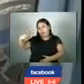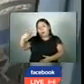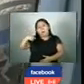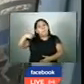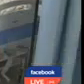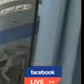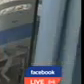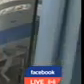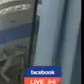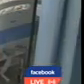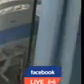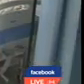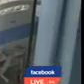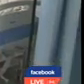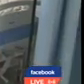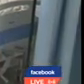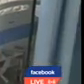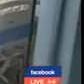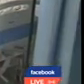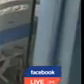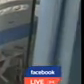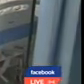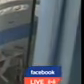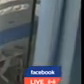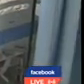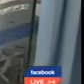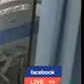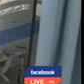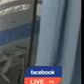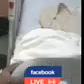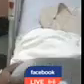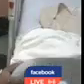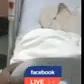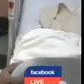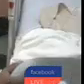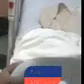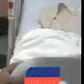futuras madres gozarán de muchos beneficios más con esta ley.